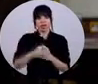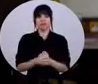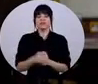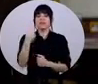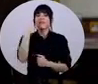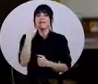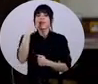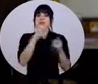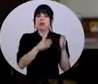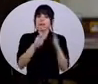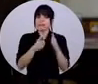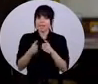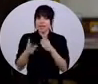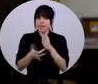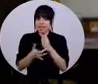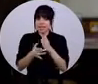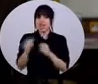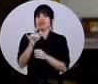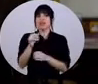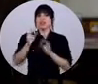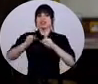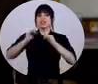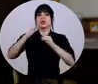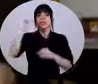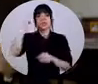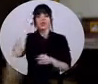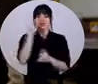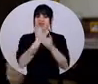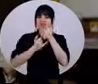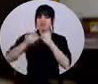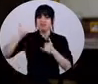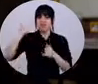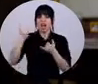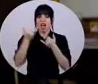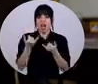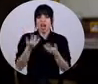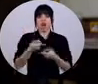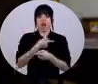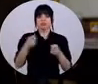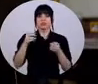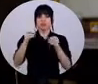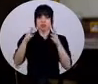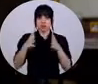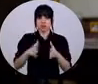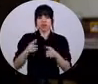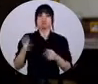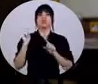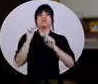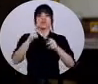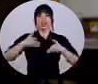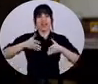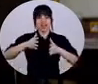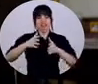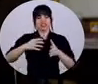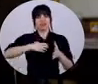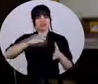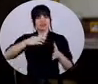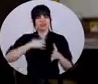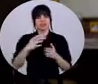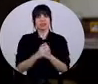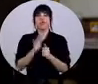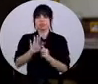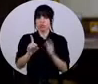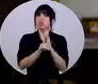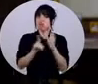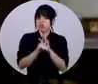fallas o contratiempos en la gestión de los datos. La falla de planificación técnica y decisiones políticas cerradas tienen hoy